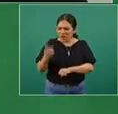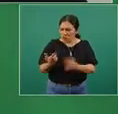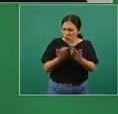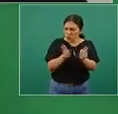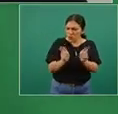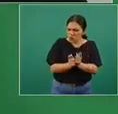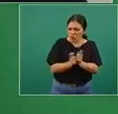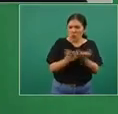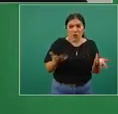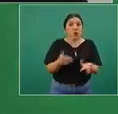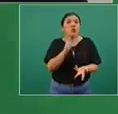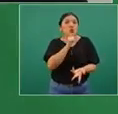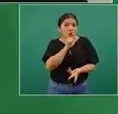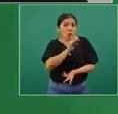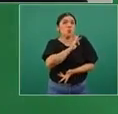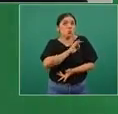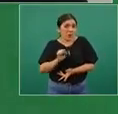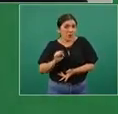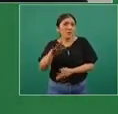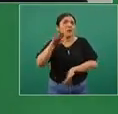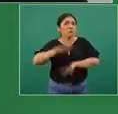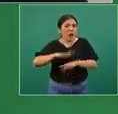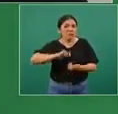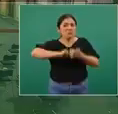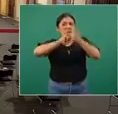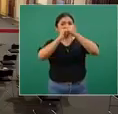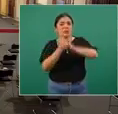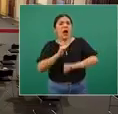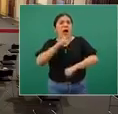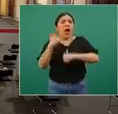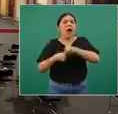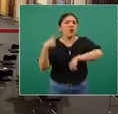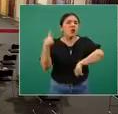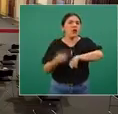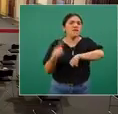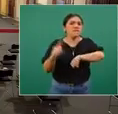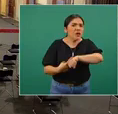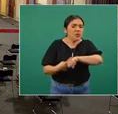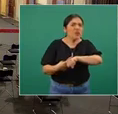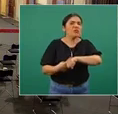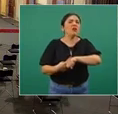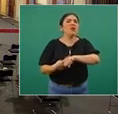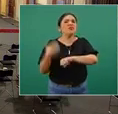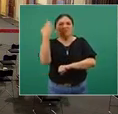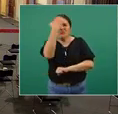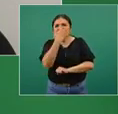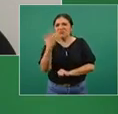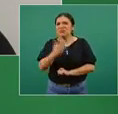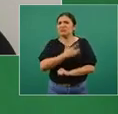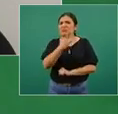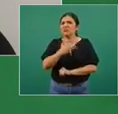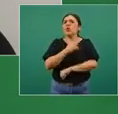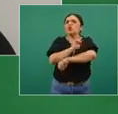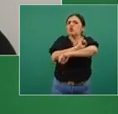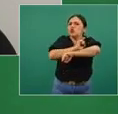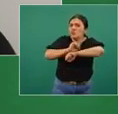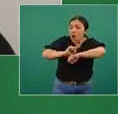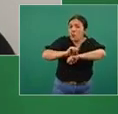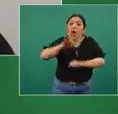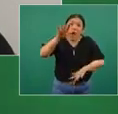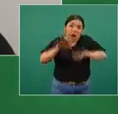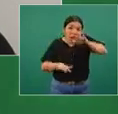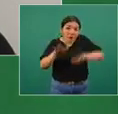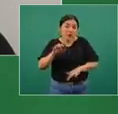que obviamente todavía pudieran desarrollar alguna manifestación clínica leve en todo